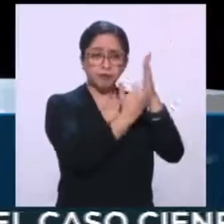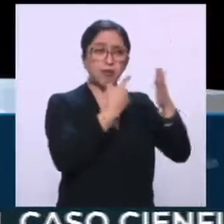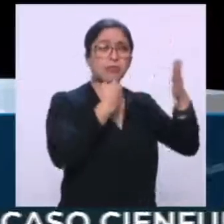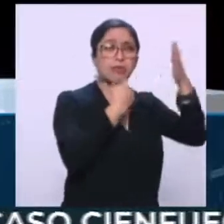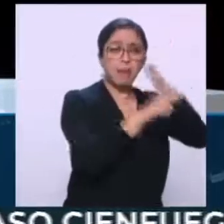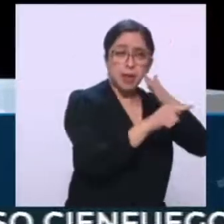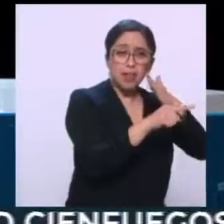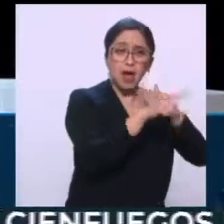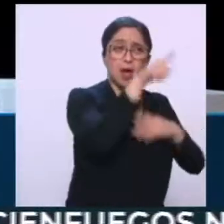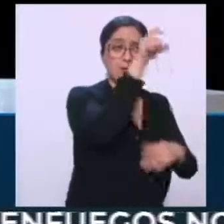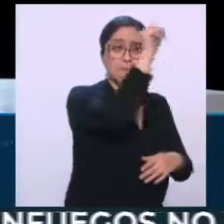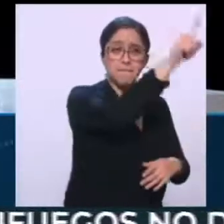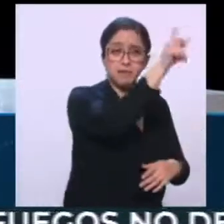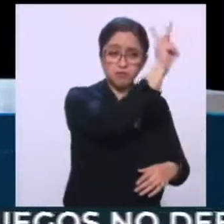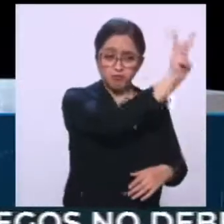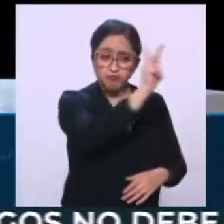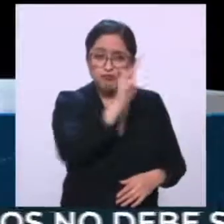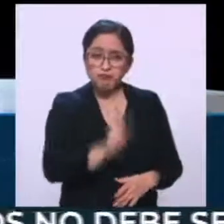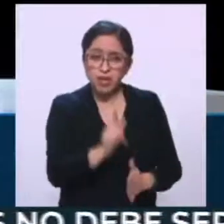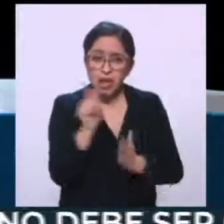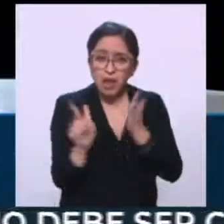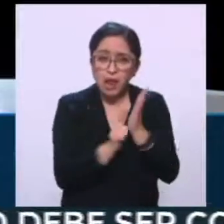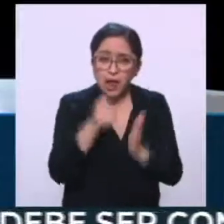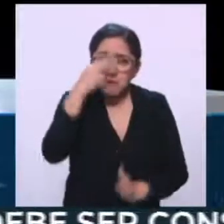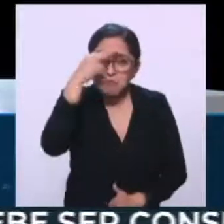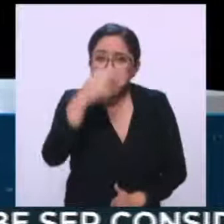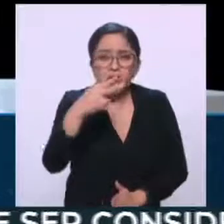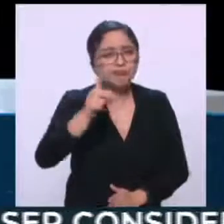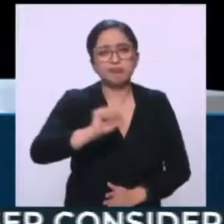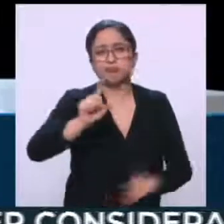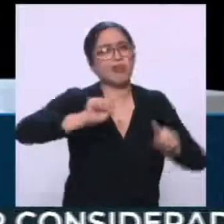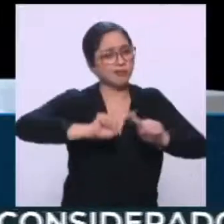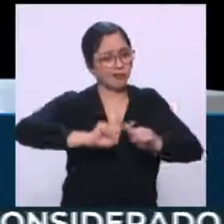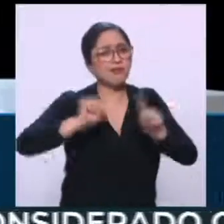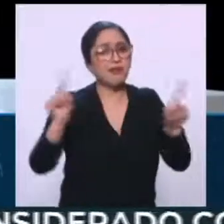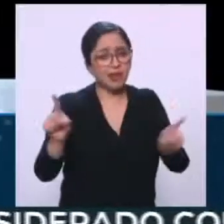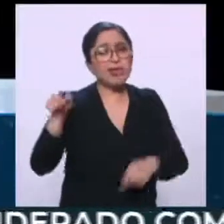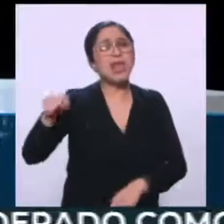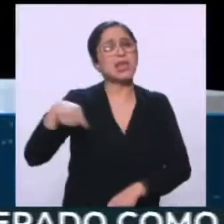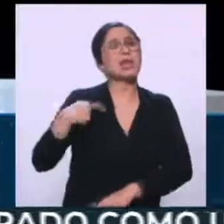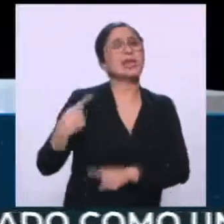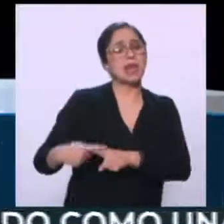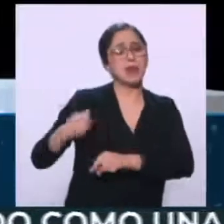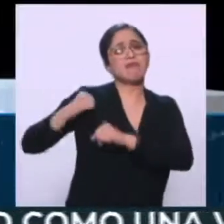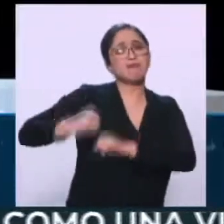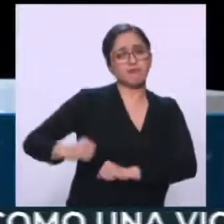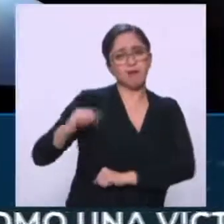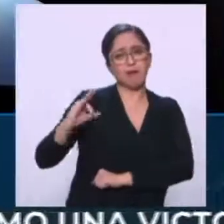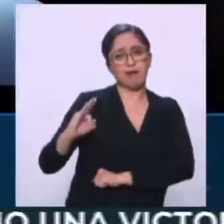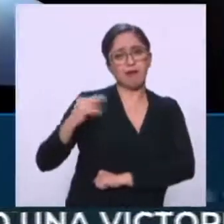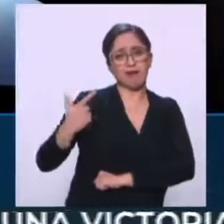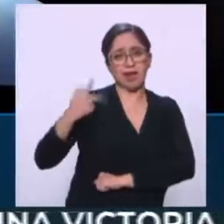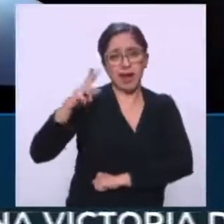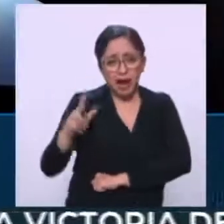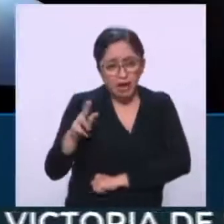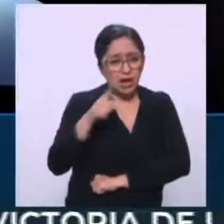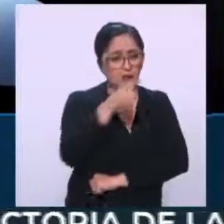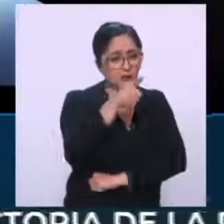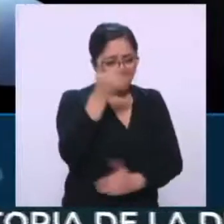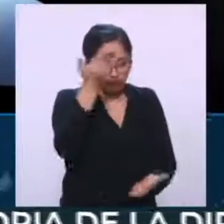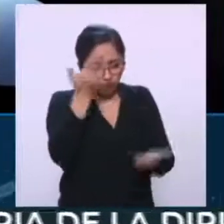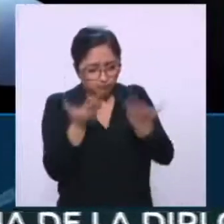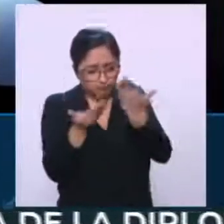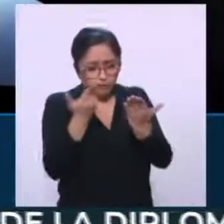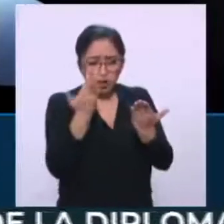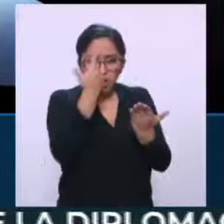tendrá también como reto la Fiscalía engrosar y además adecuar al margen jurídico y